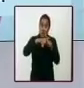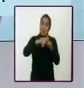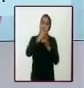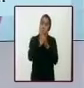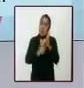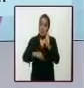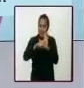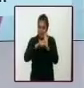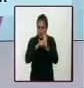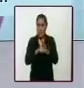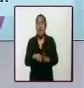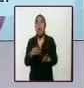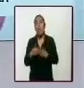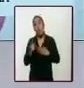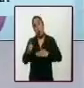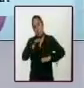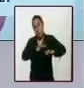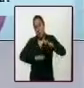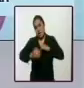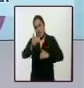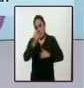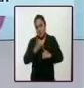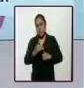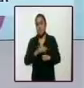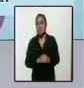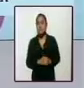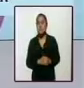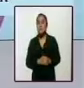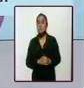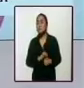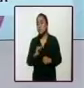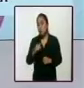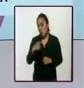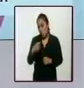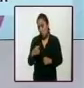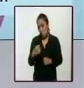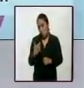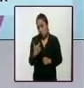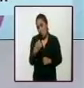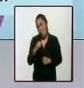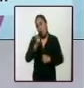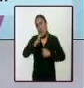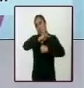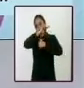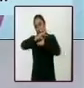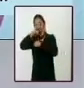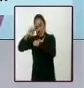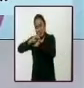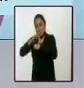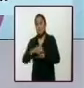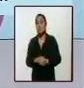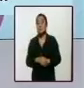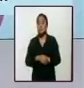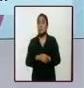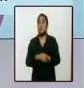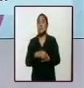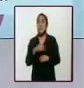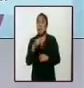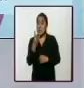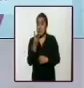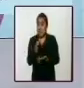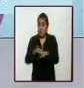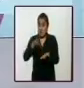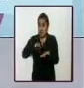hablado del asunto, que es Fitch Ratings. Nota de Pemex a la baja en moneda extranjera. Largo plazo pasando de BBB+,